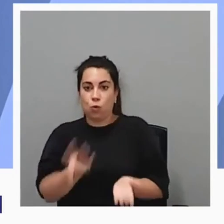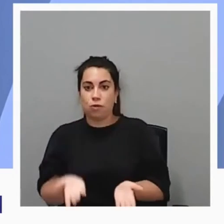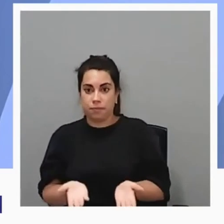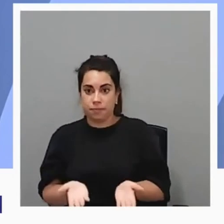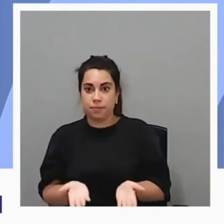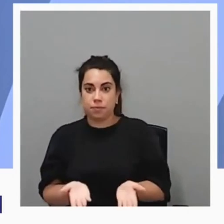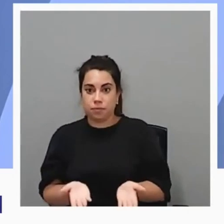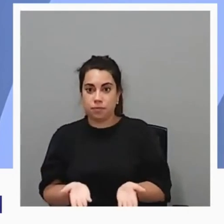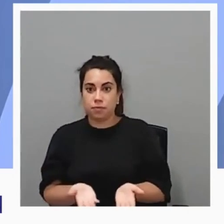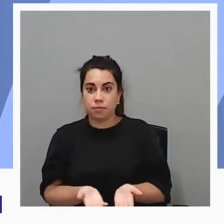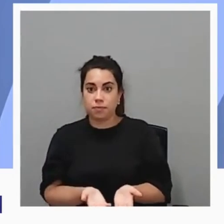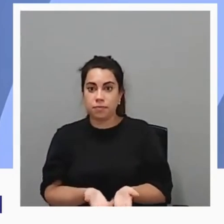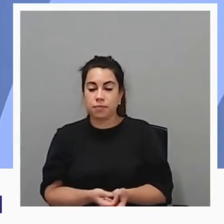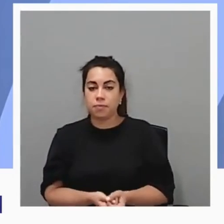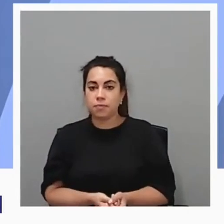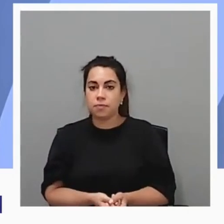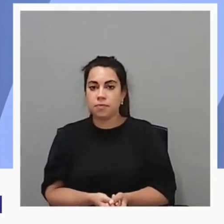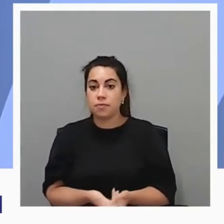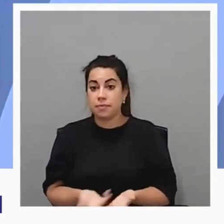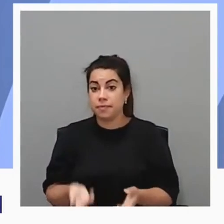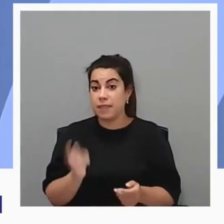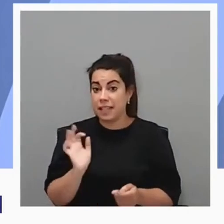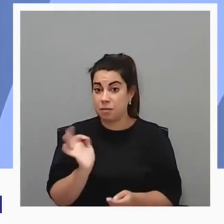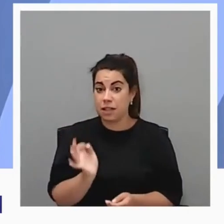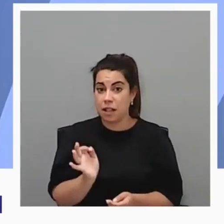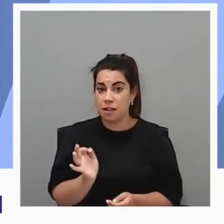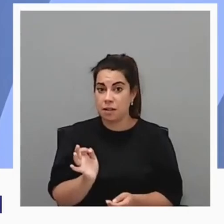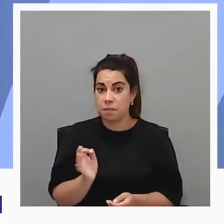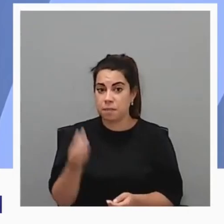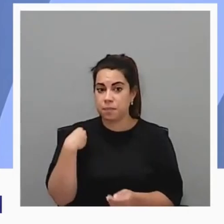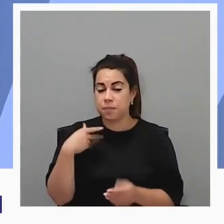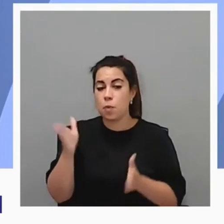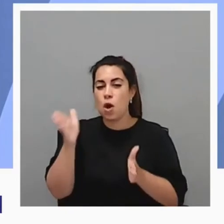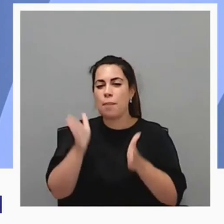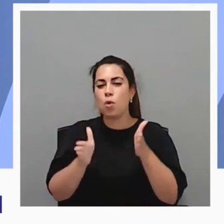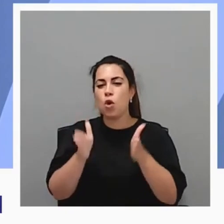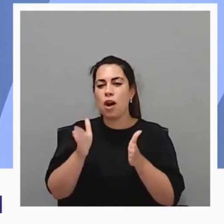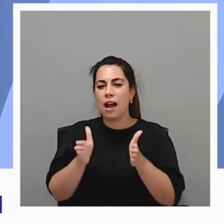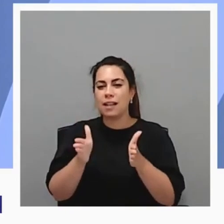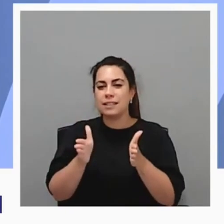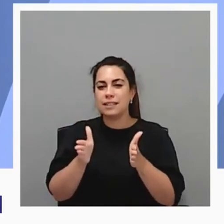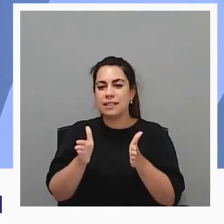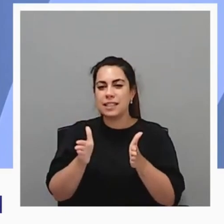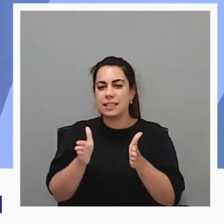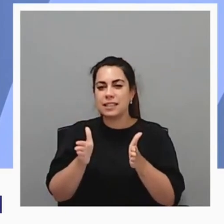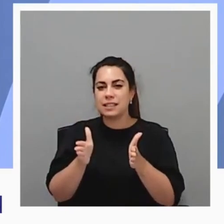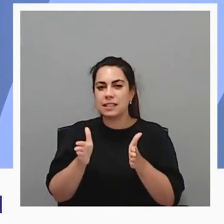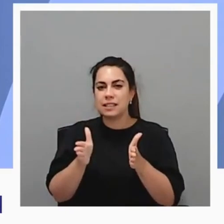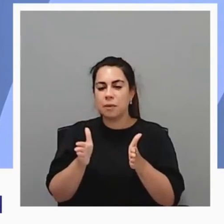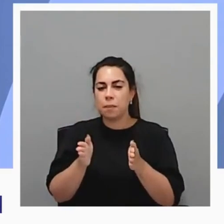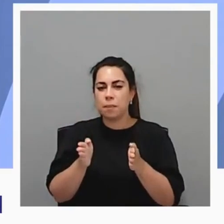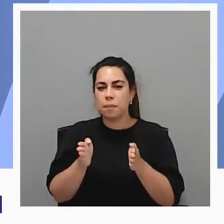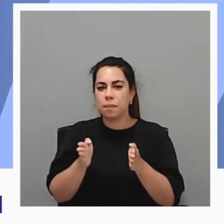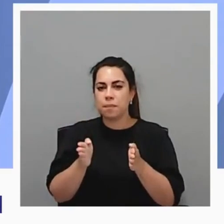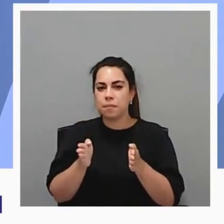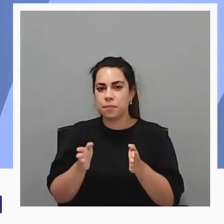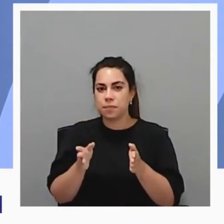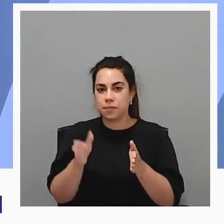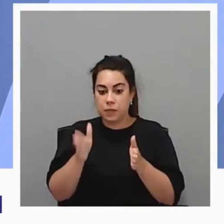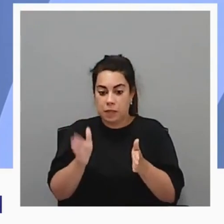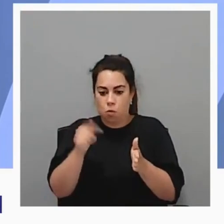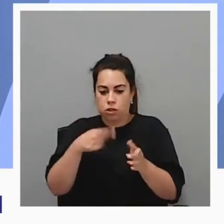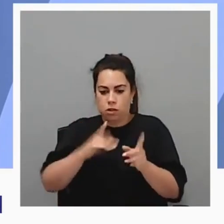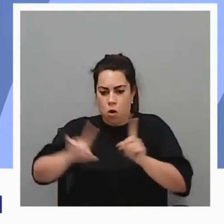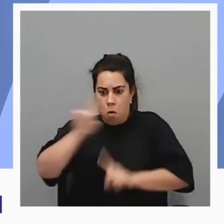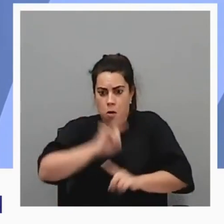Entonces, naturalmente, en las épocas, en los momentos en los que aparecen más brechas